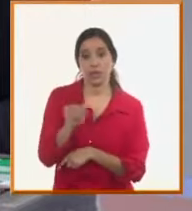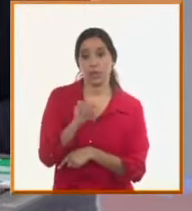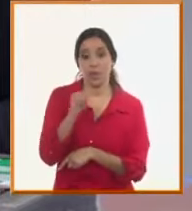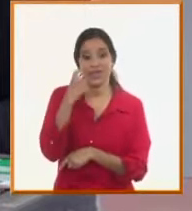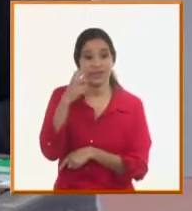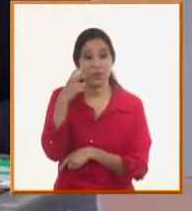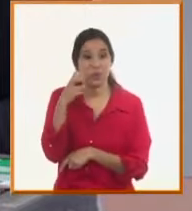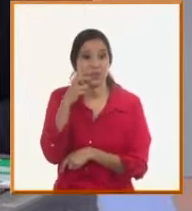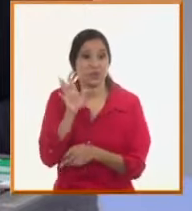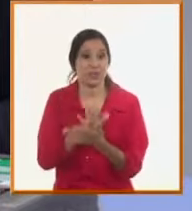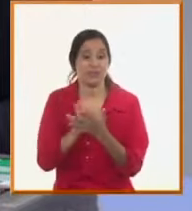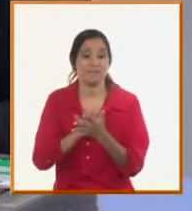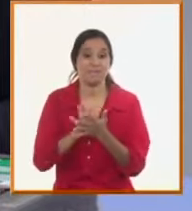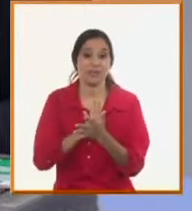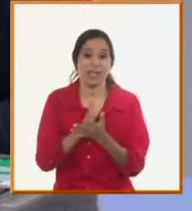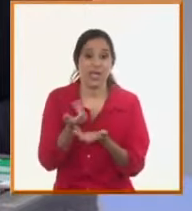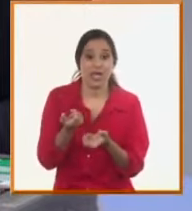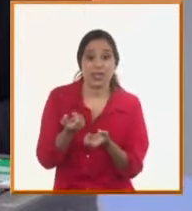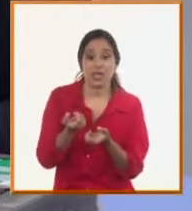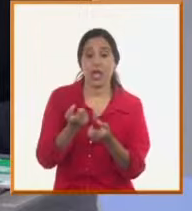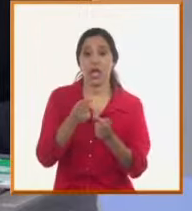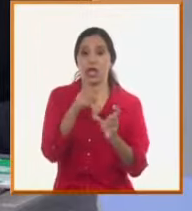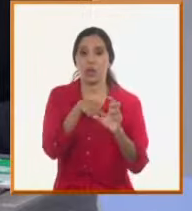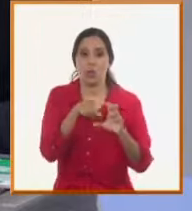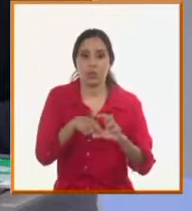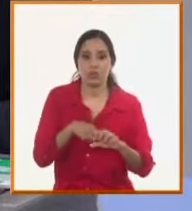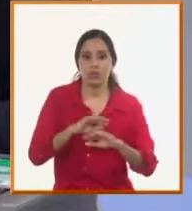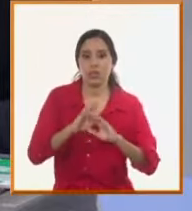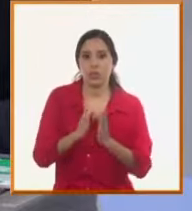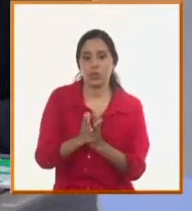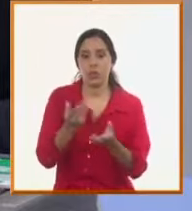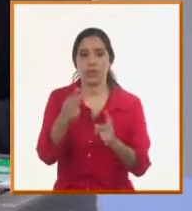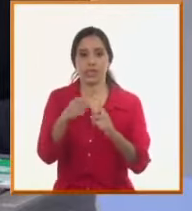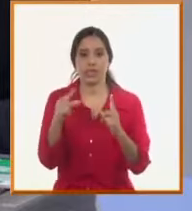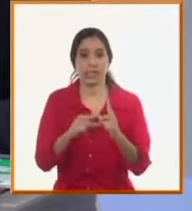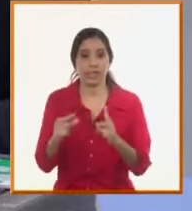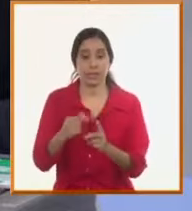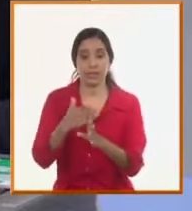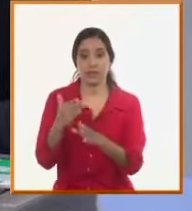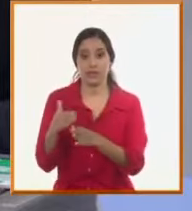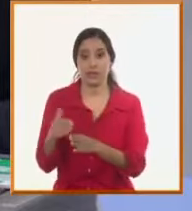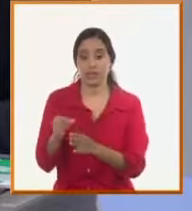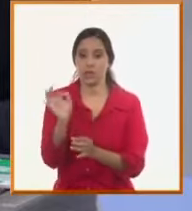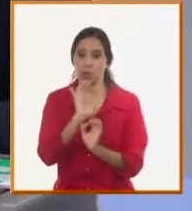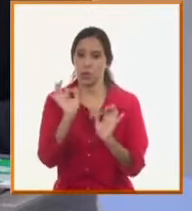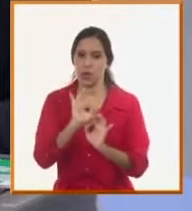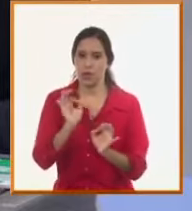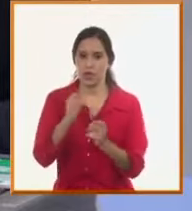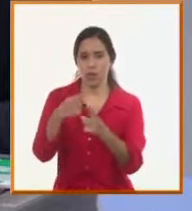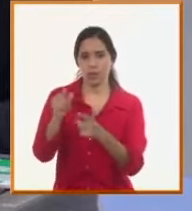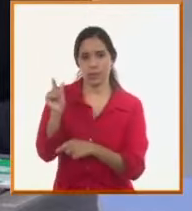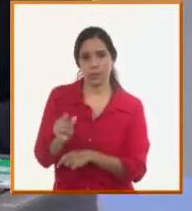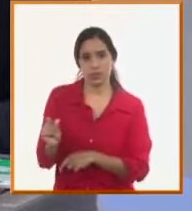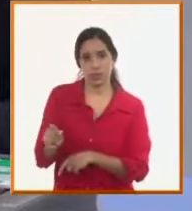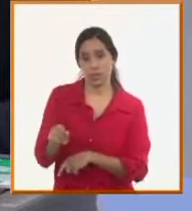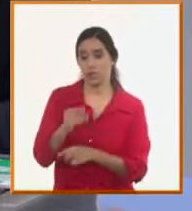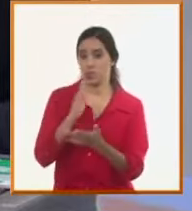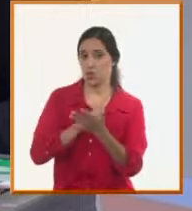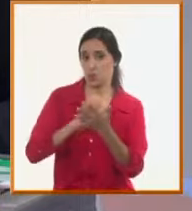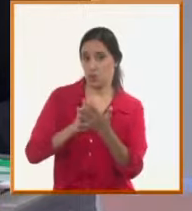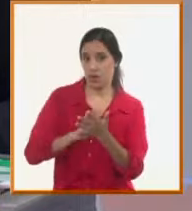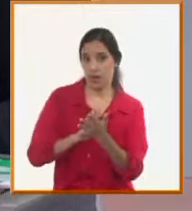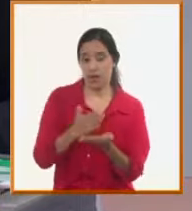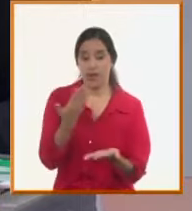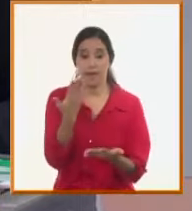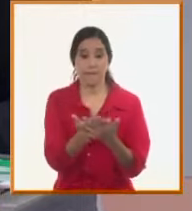conocen el contenido de las pólizas de seguro que contrataron y de los que no lo han hecho todavía, o sea, de empresarios,